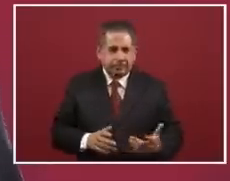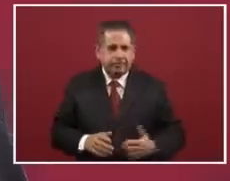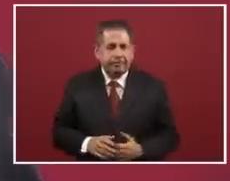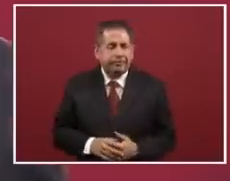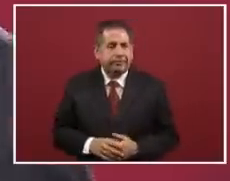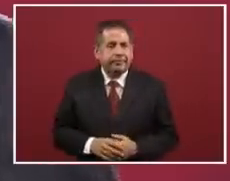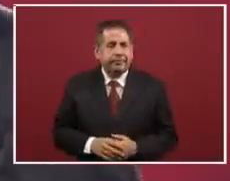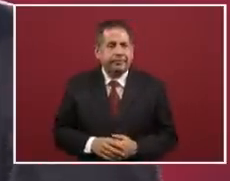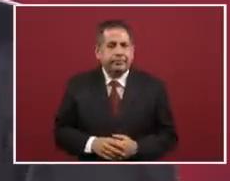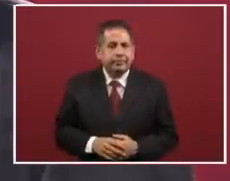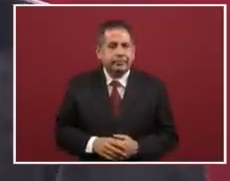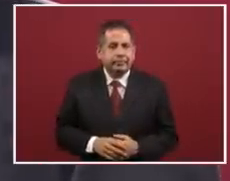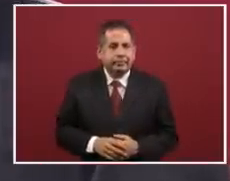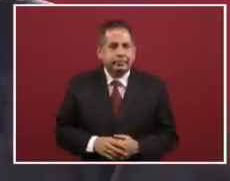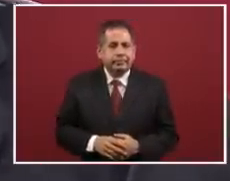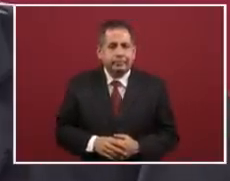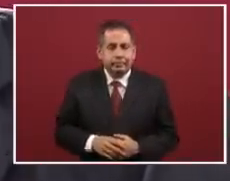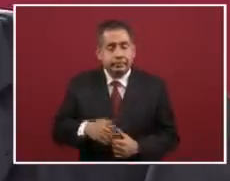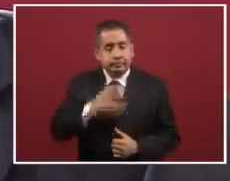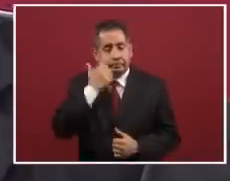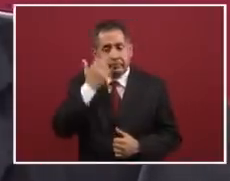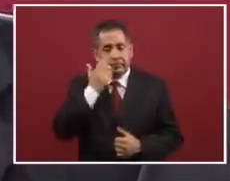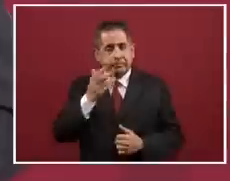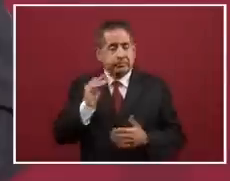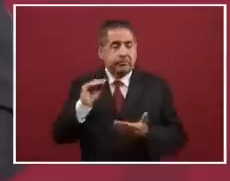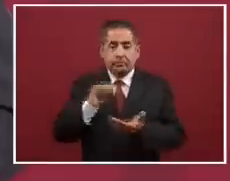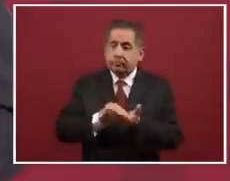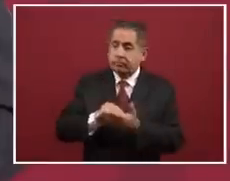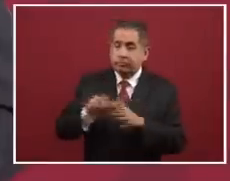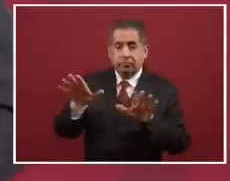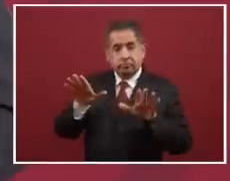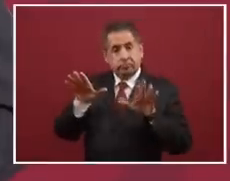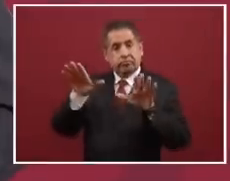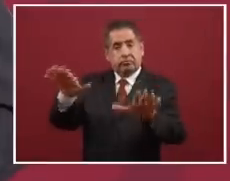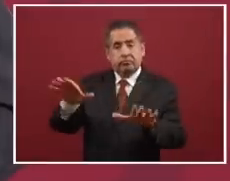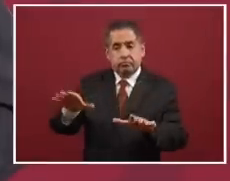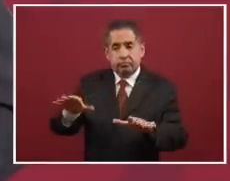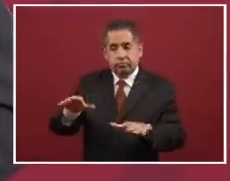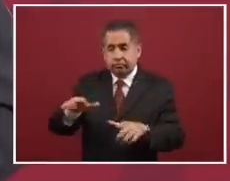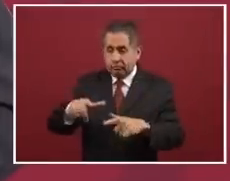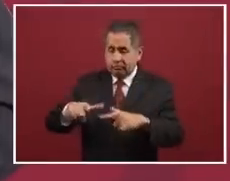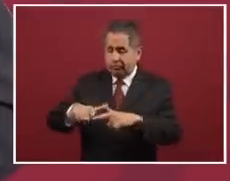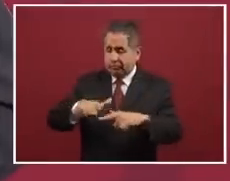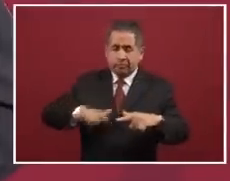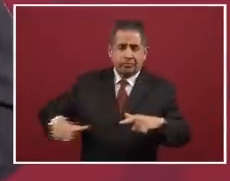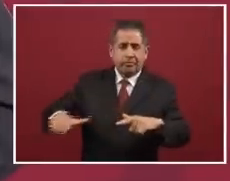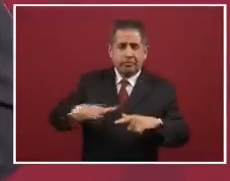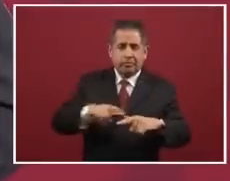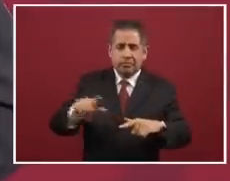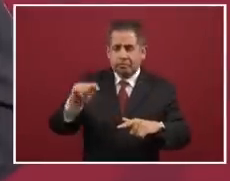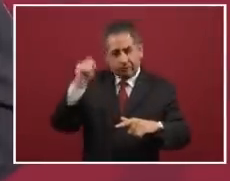Están queriendo construir un aeropuerto en el lago de Texcoco.